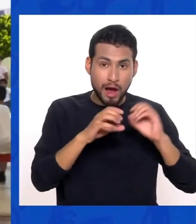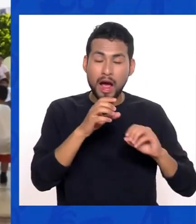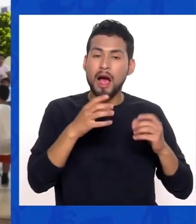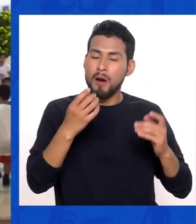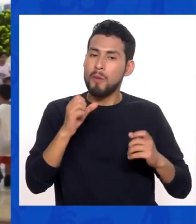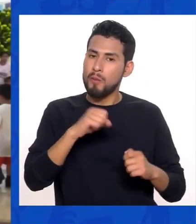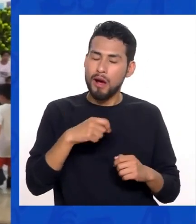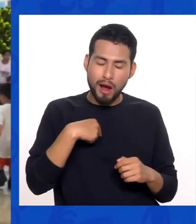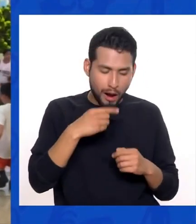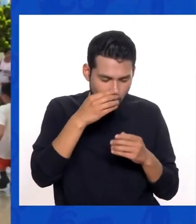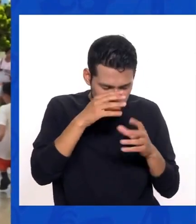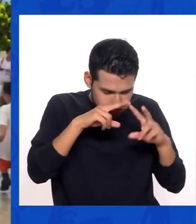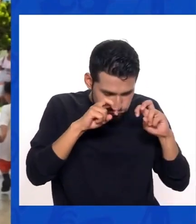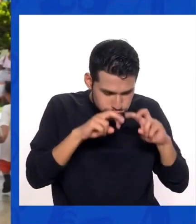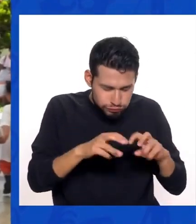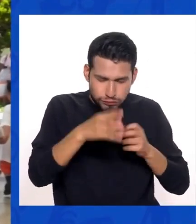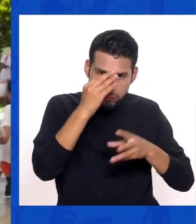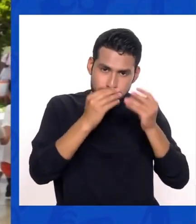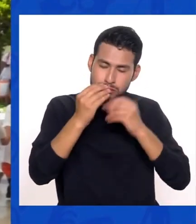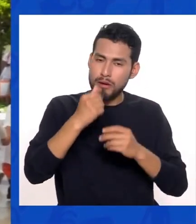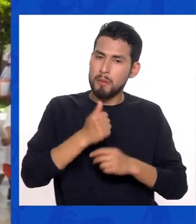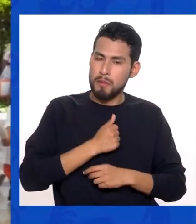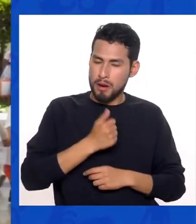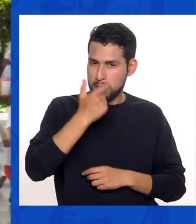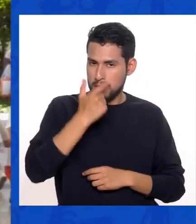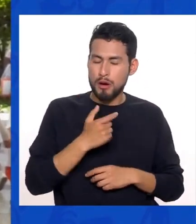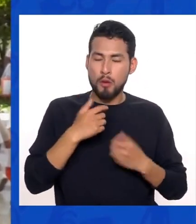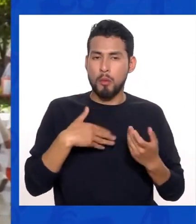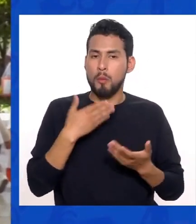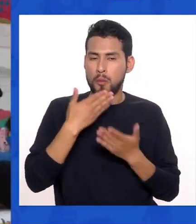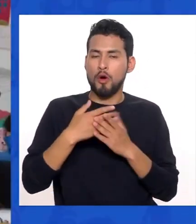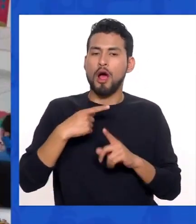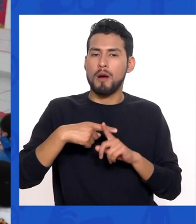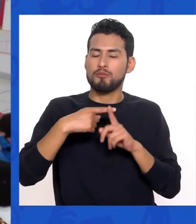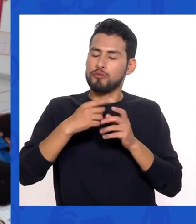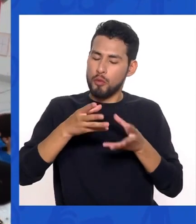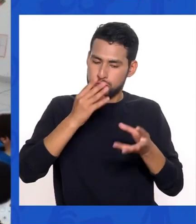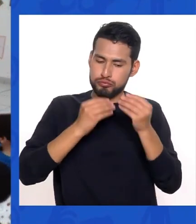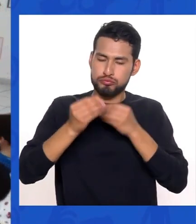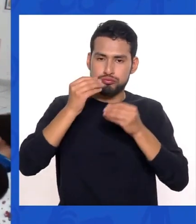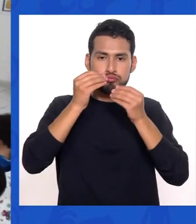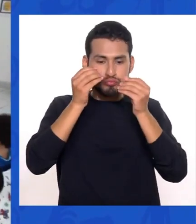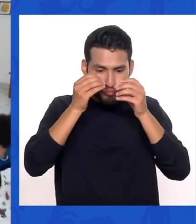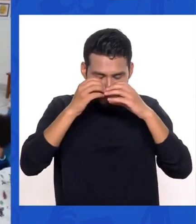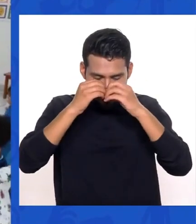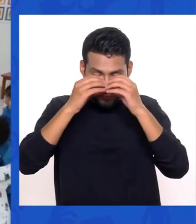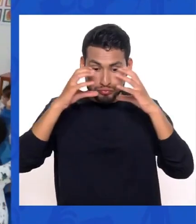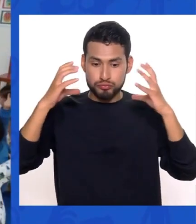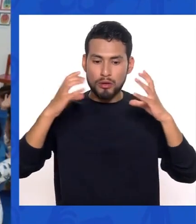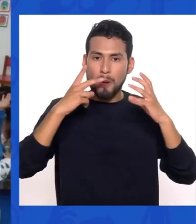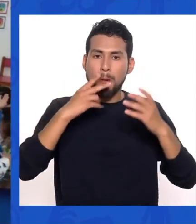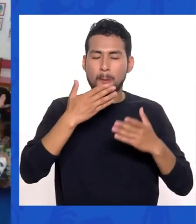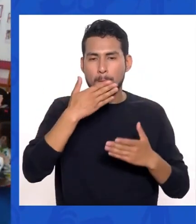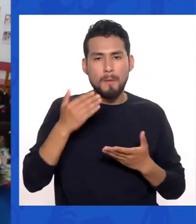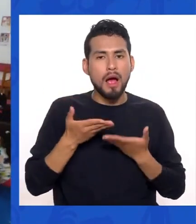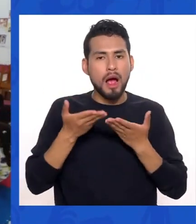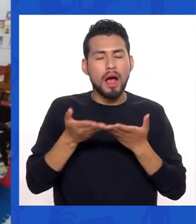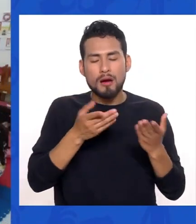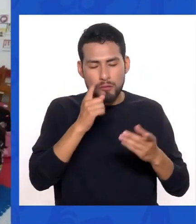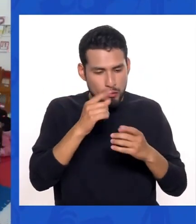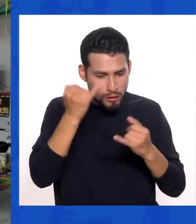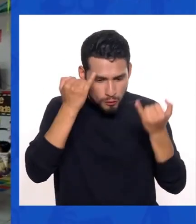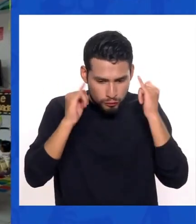de manera personal, de manera particular, siempre todo suma para poder seguir comprendiendo mejor y buscar mejores